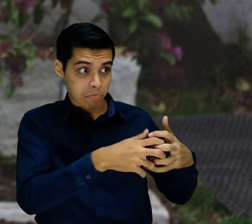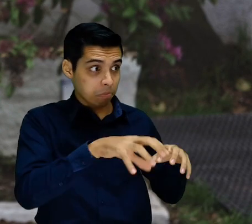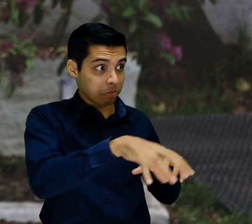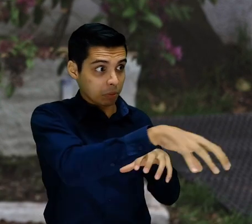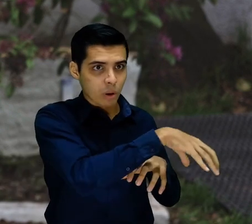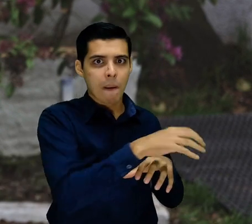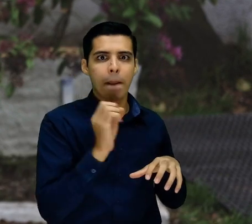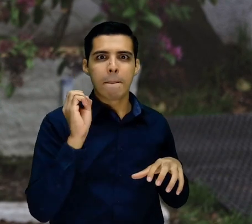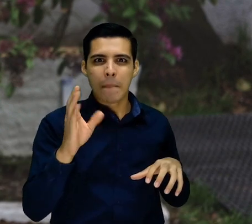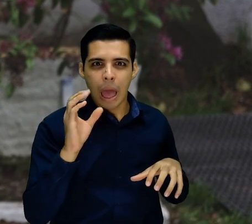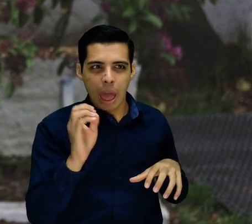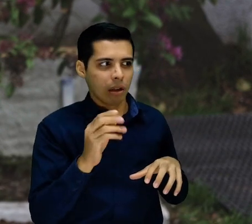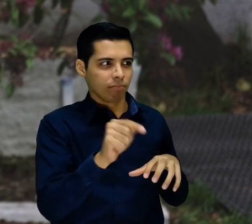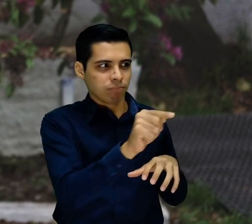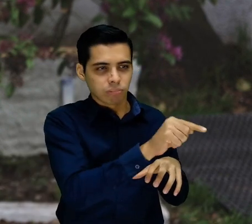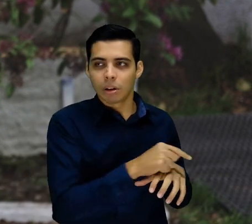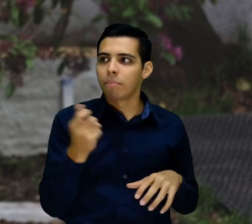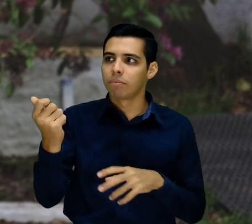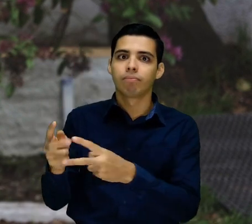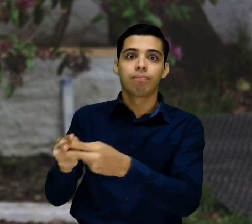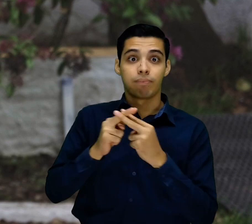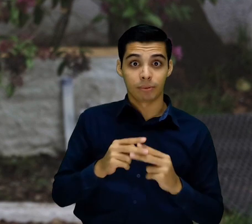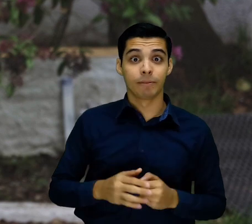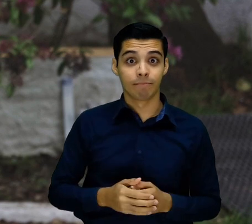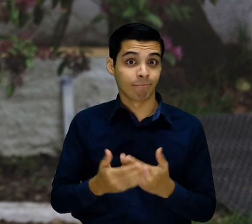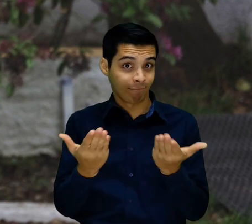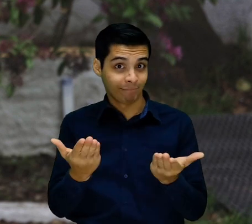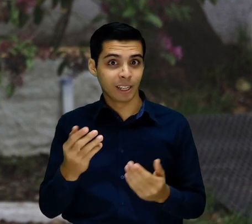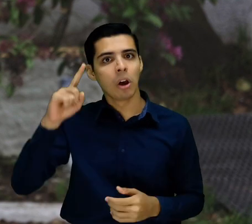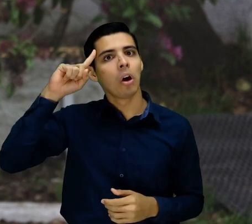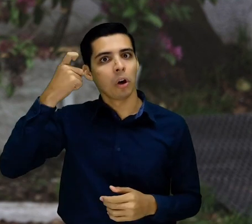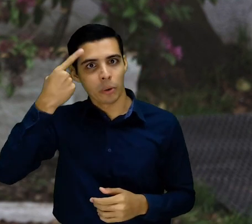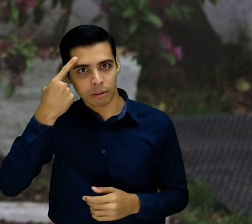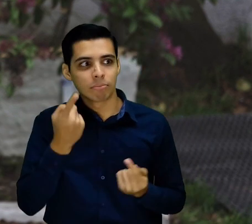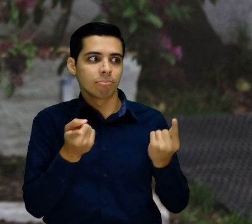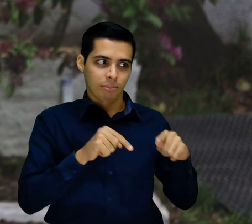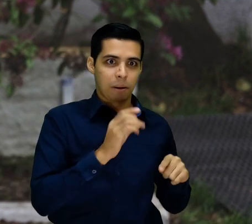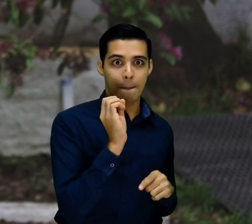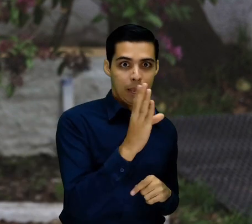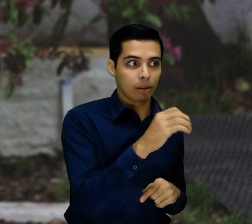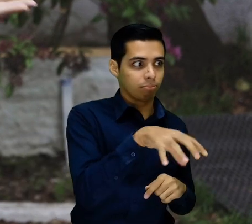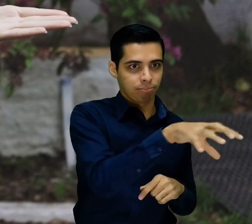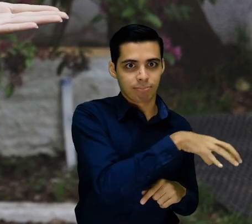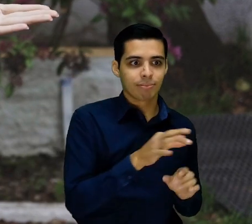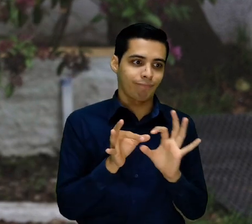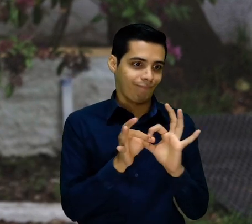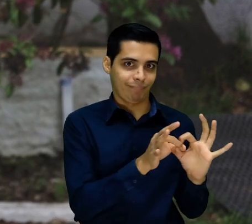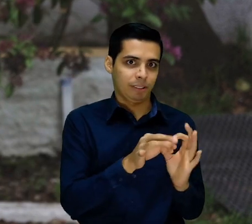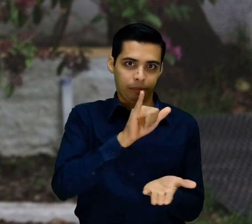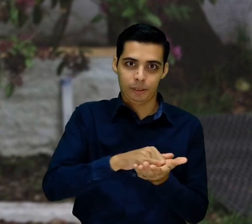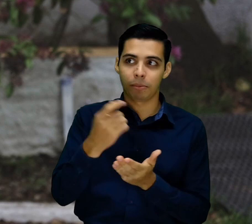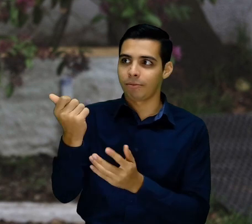instituciones financieras. Sí, así como lo escuchan, en la deuda externa también están inmersas las entidades financieras privadas. En la actualidad,